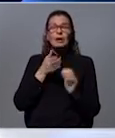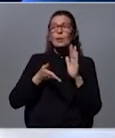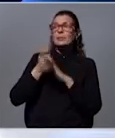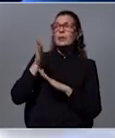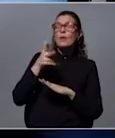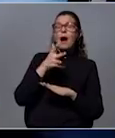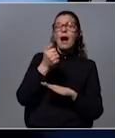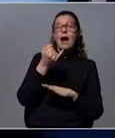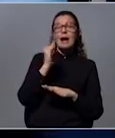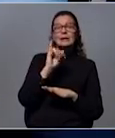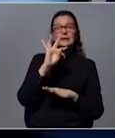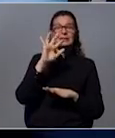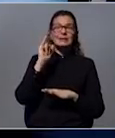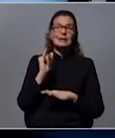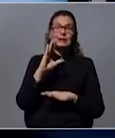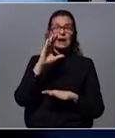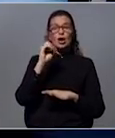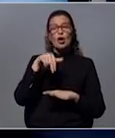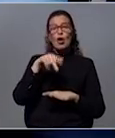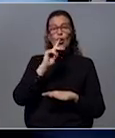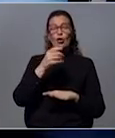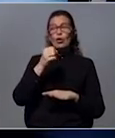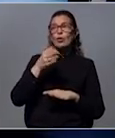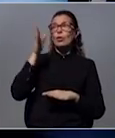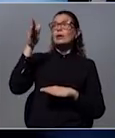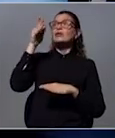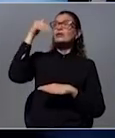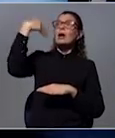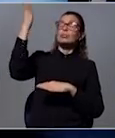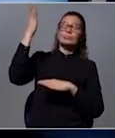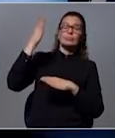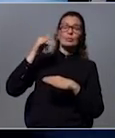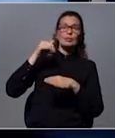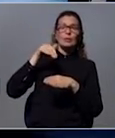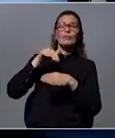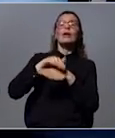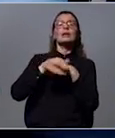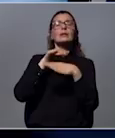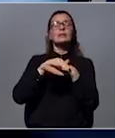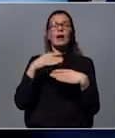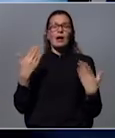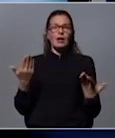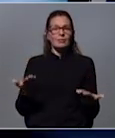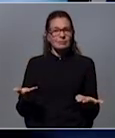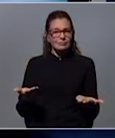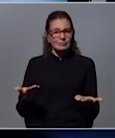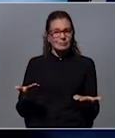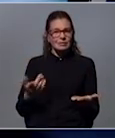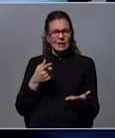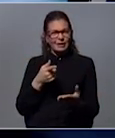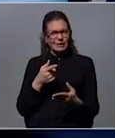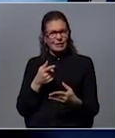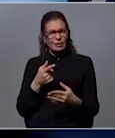haití y lo mandamos al congo a cumplir funciones policiales y son felicitados por naciones unidas ahí no actúan como dice el ministro de defensa en un absurdo